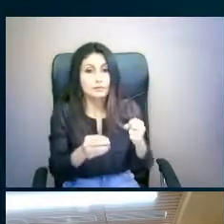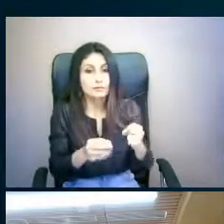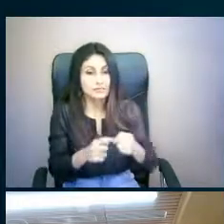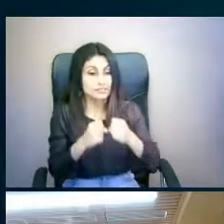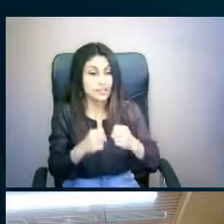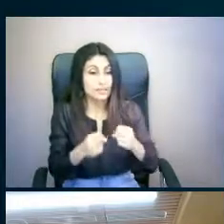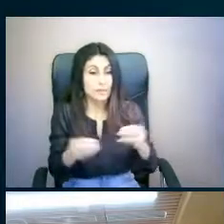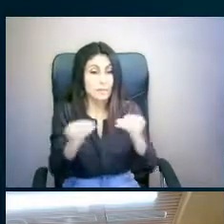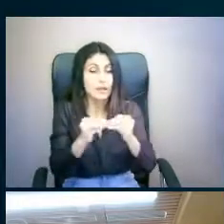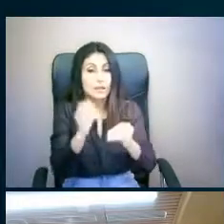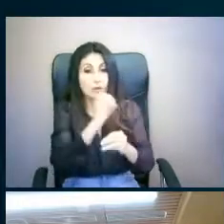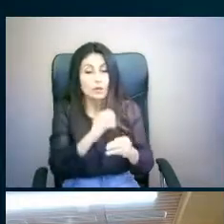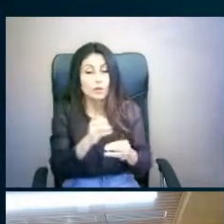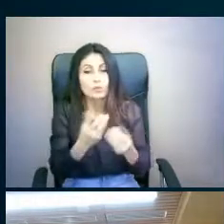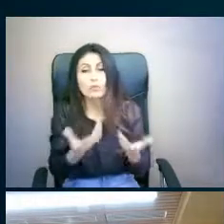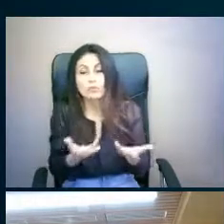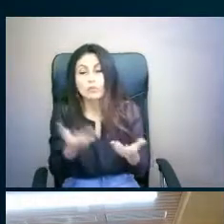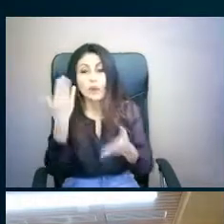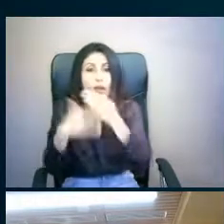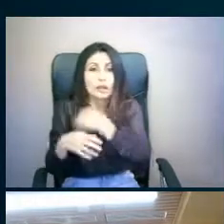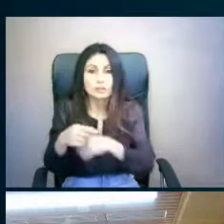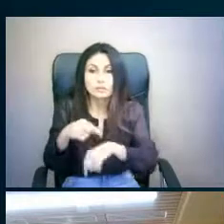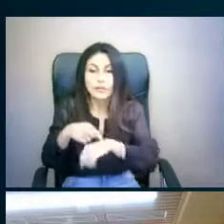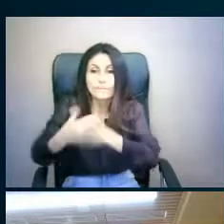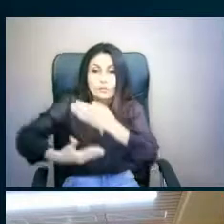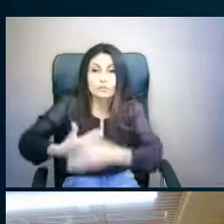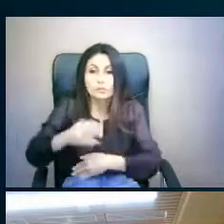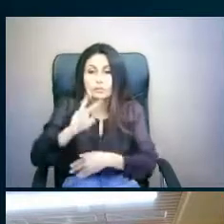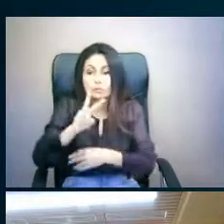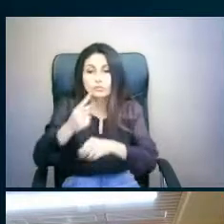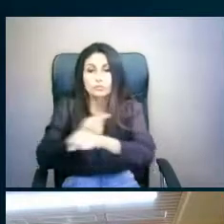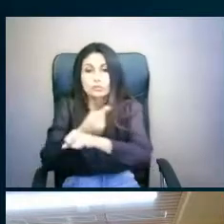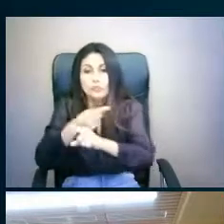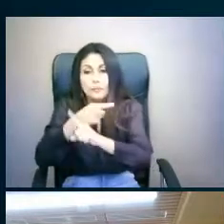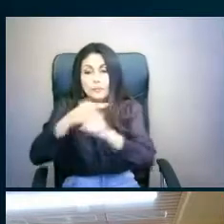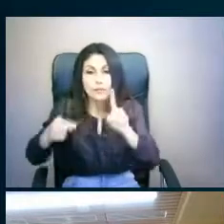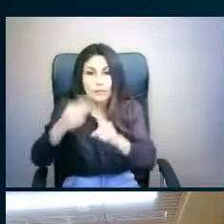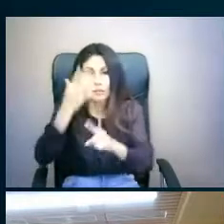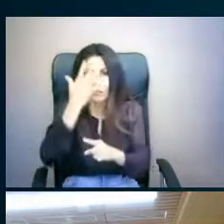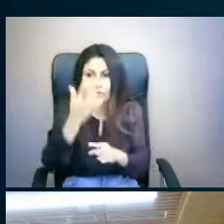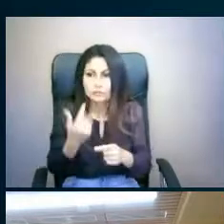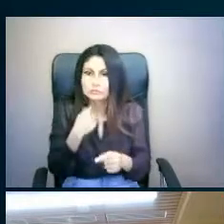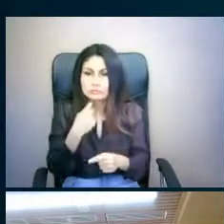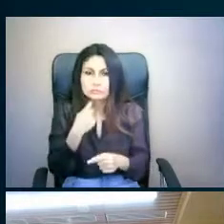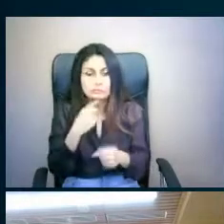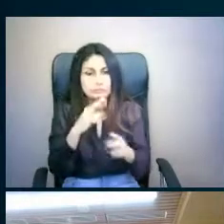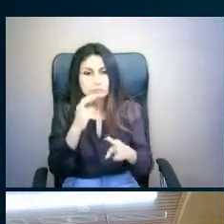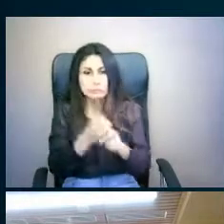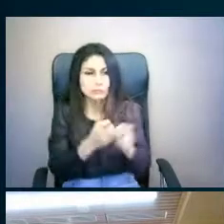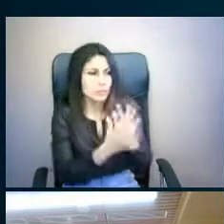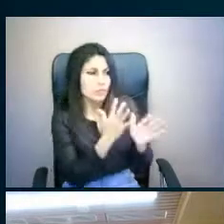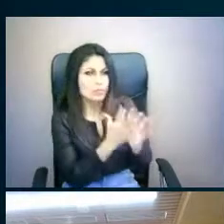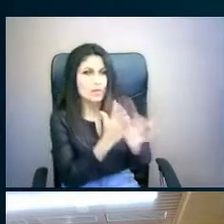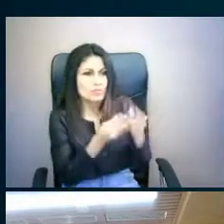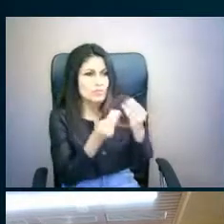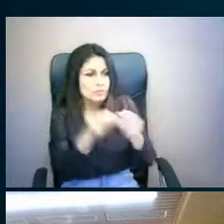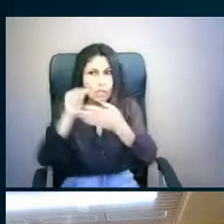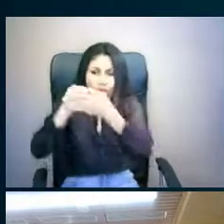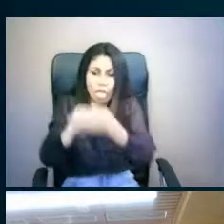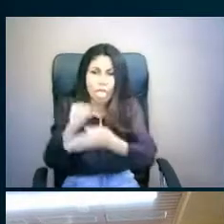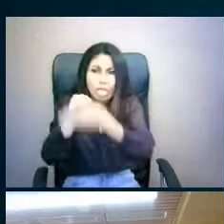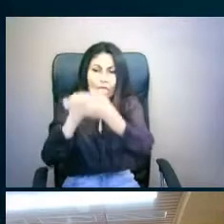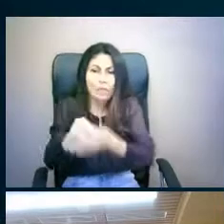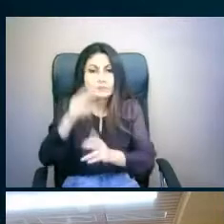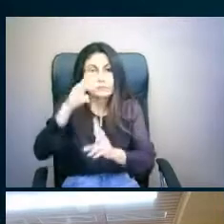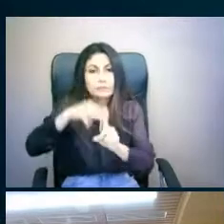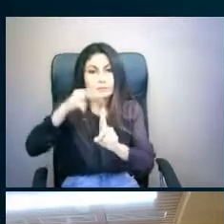alrededor 2 horas y media y no se podía llevar por la cantidad de volúmenes de datos el control de más de 3 meses por tabla.